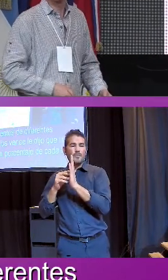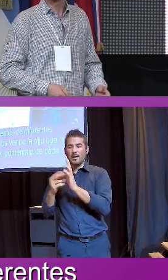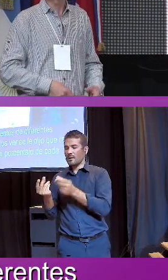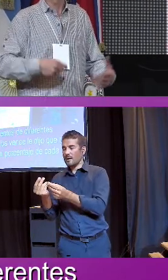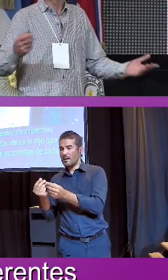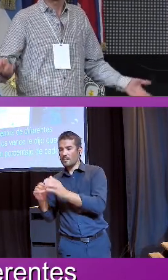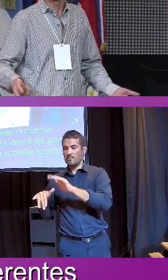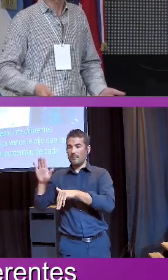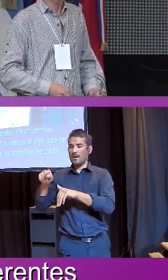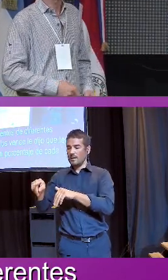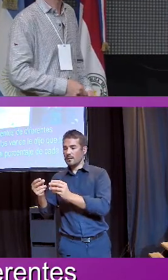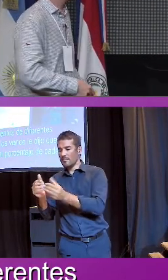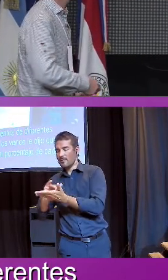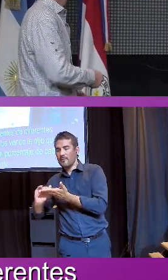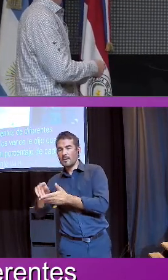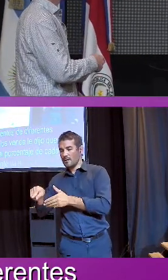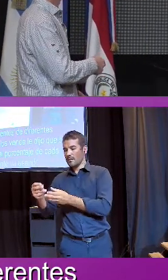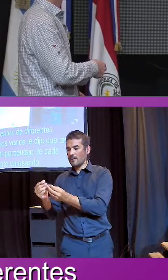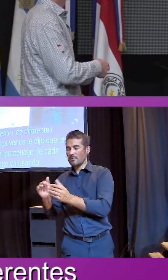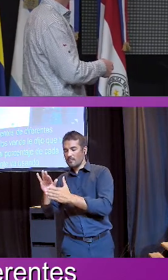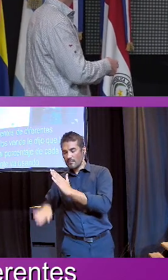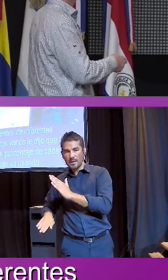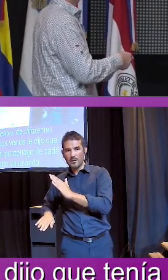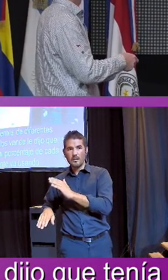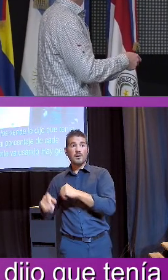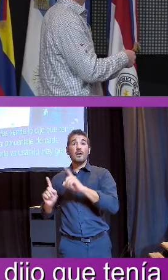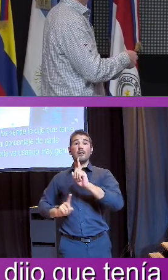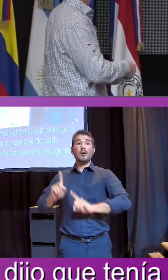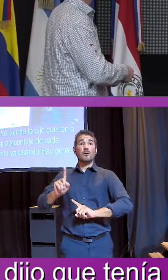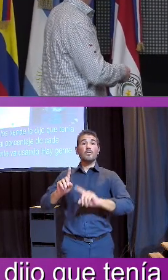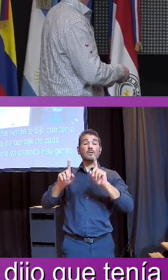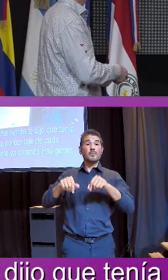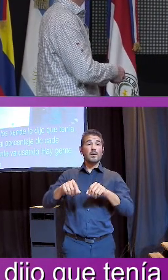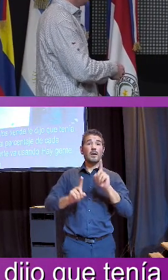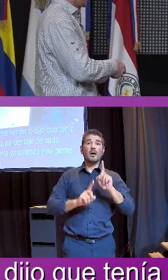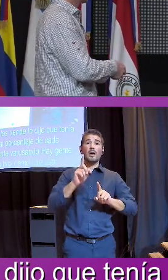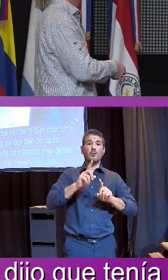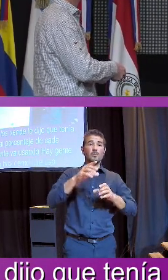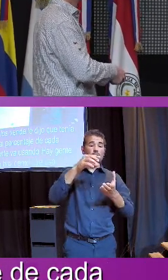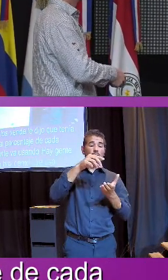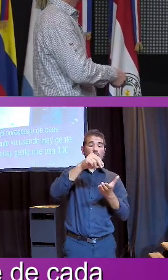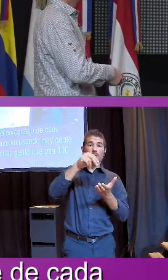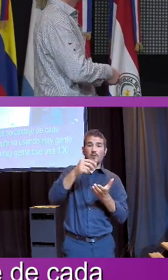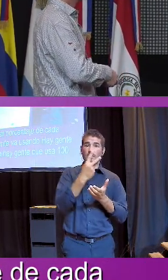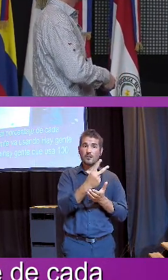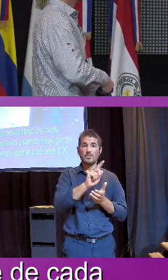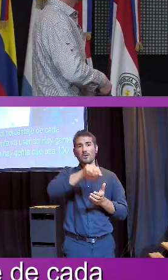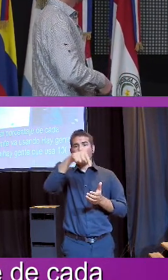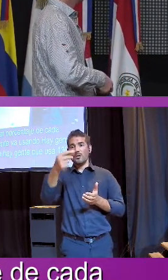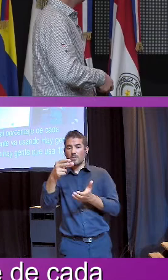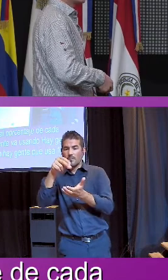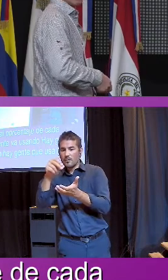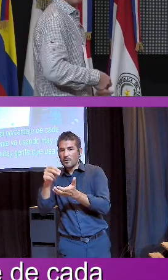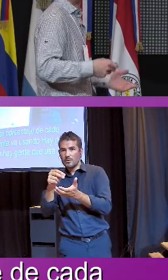las dosis. También la gente va usando, hay gente que usa 2 gotas, la gran mayoría, hay gente que usa 100 gotas, ¿sí? Hay gente que usa